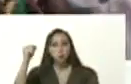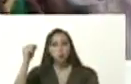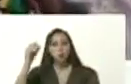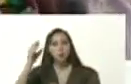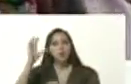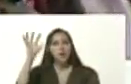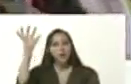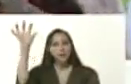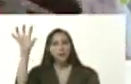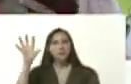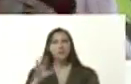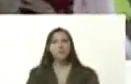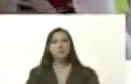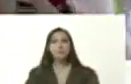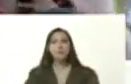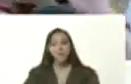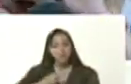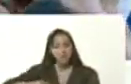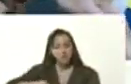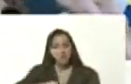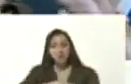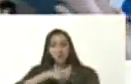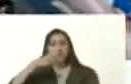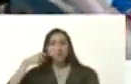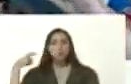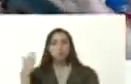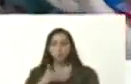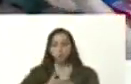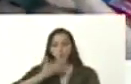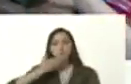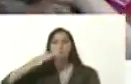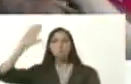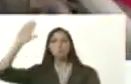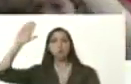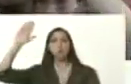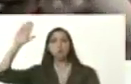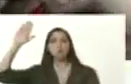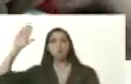patria, a nuestro pueblo. Juro